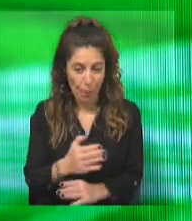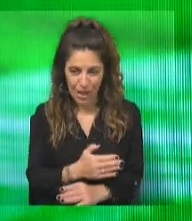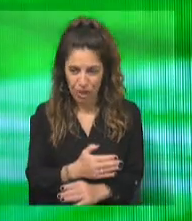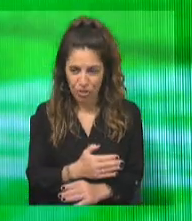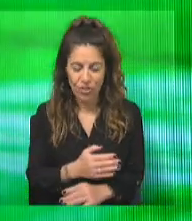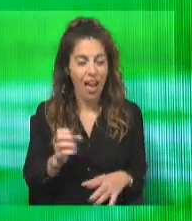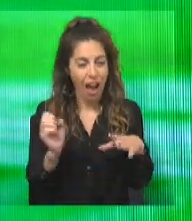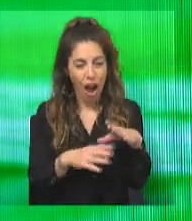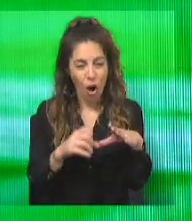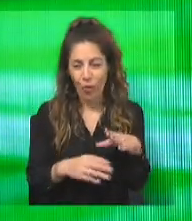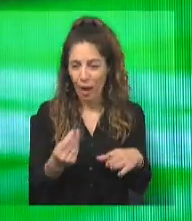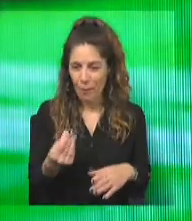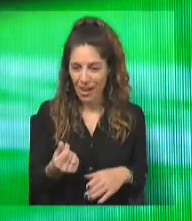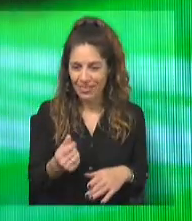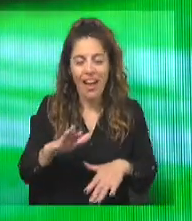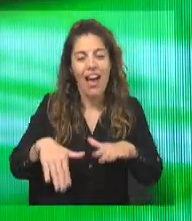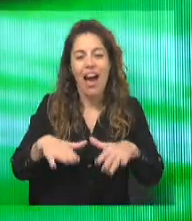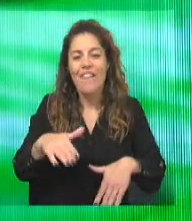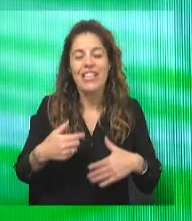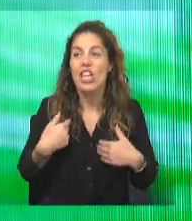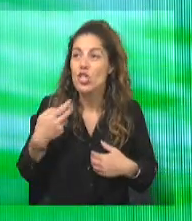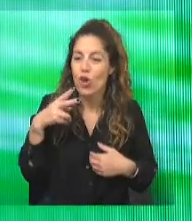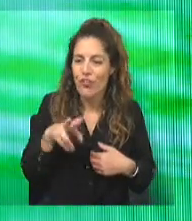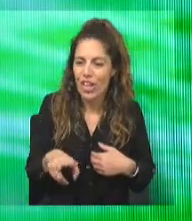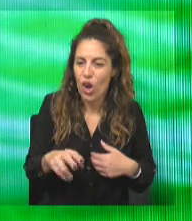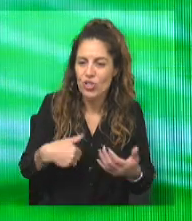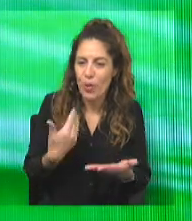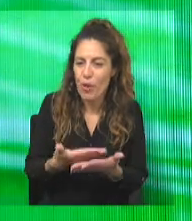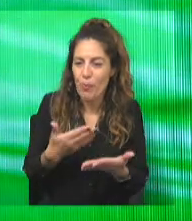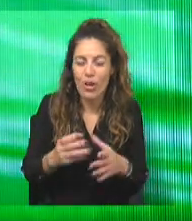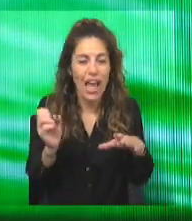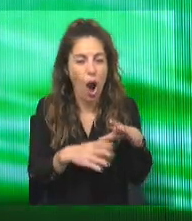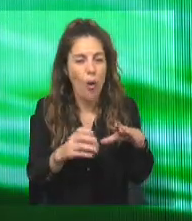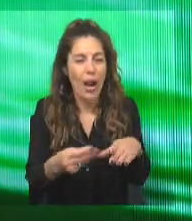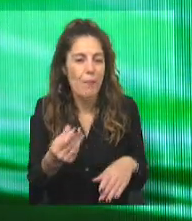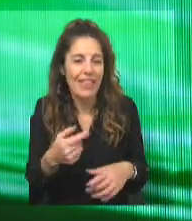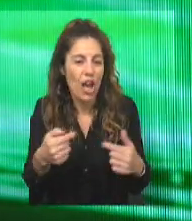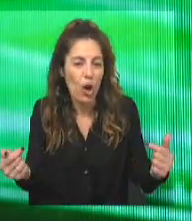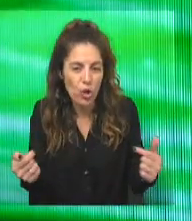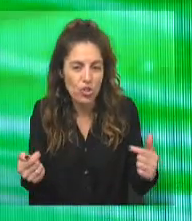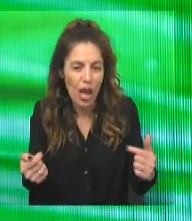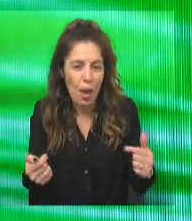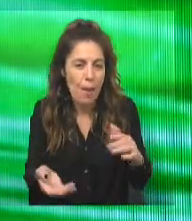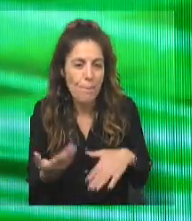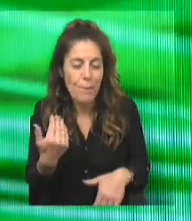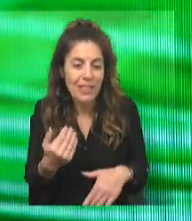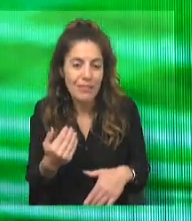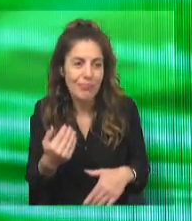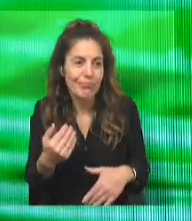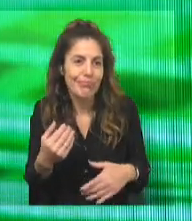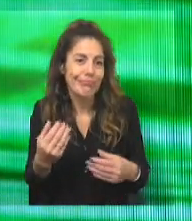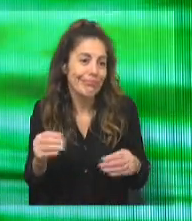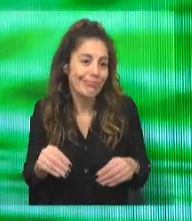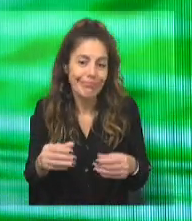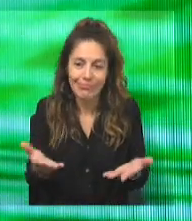que ahorra plata a veces yo veo que se propone ahorrar plata en cosas que son muchísimo más superfluas